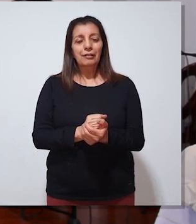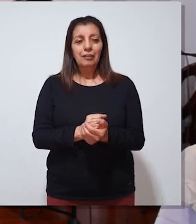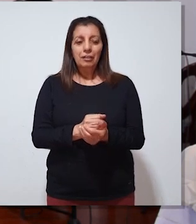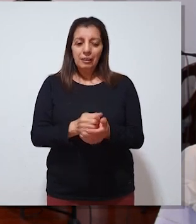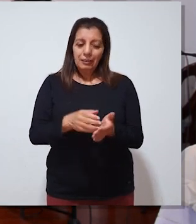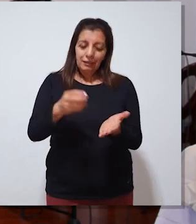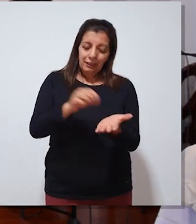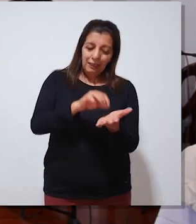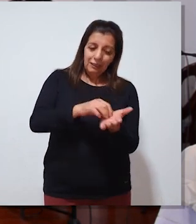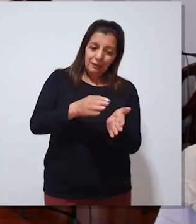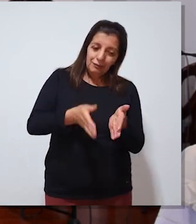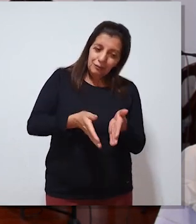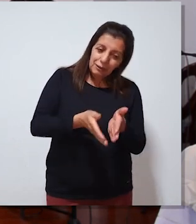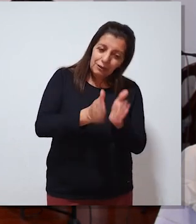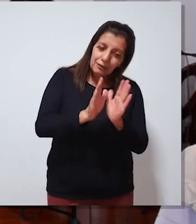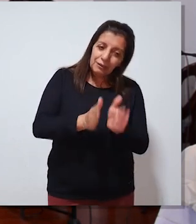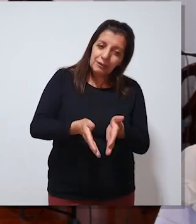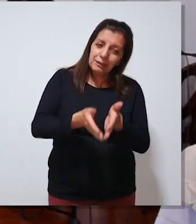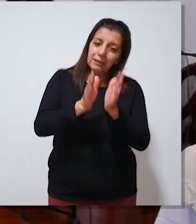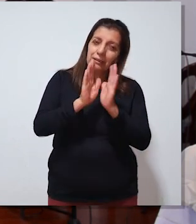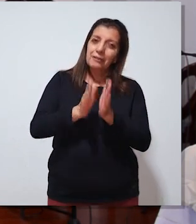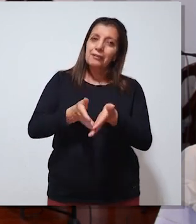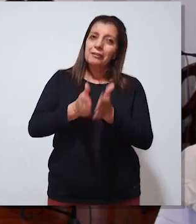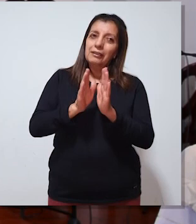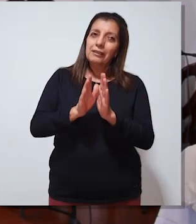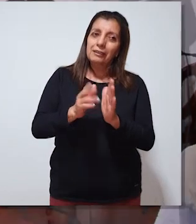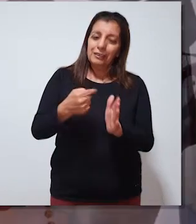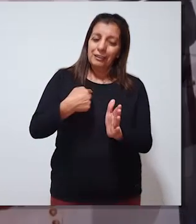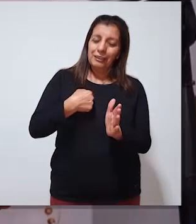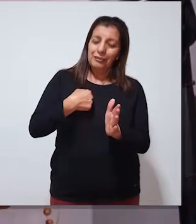surco, algún día que